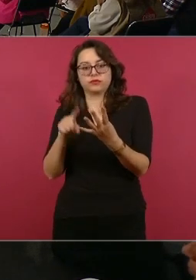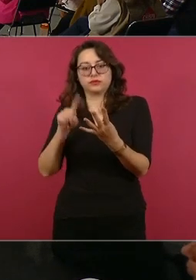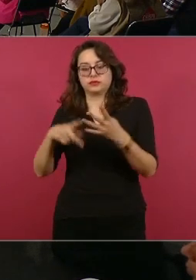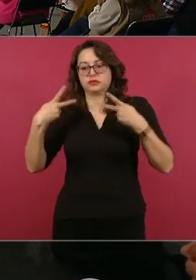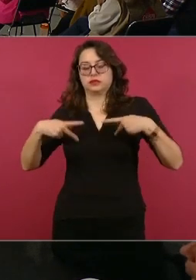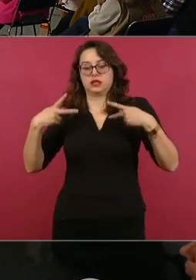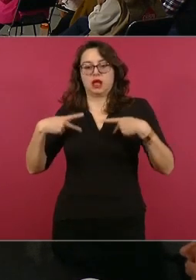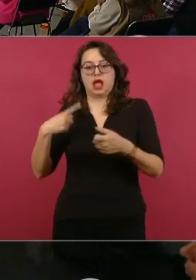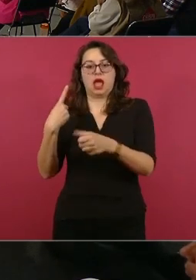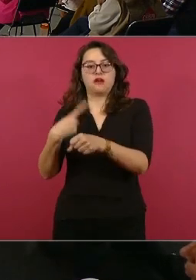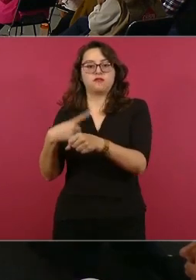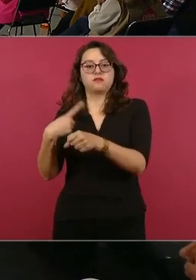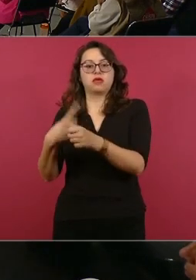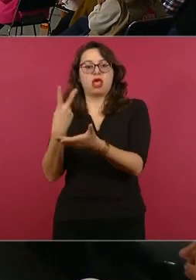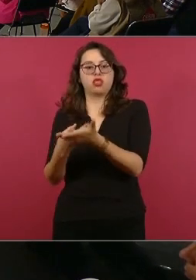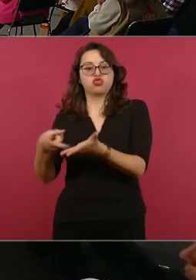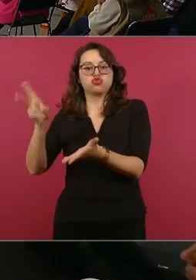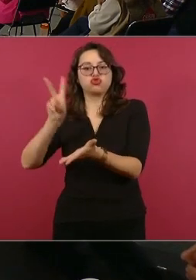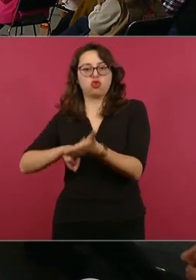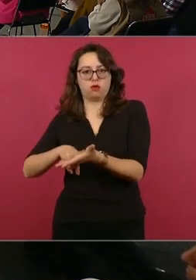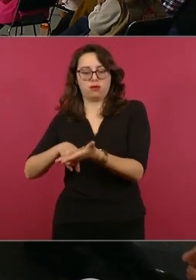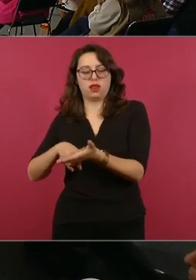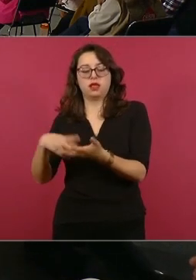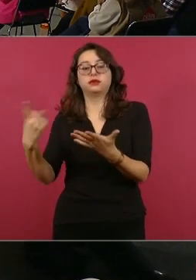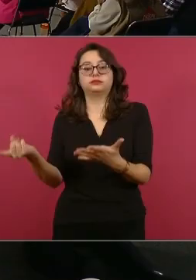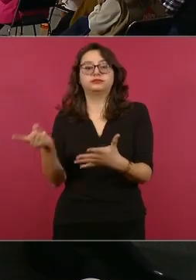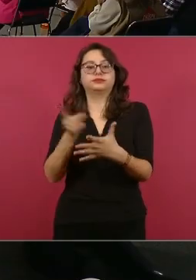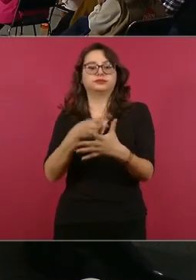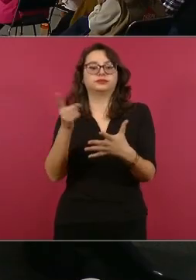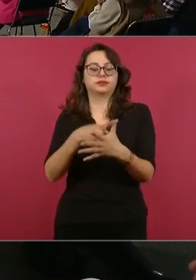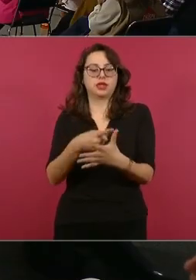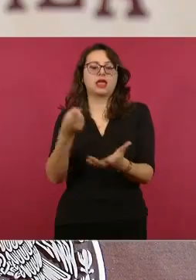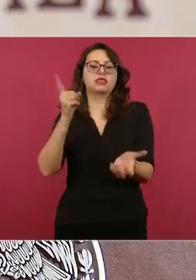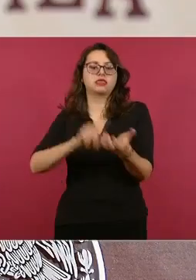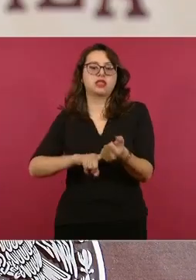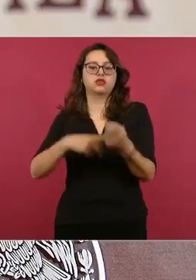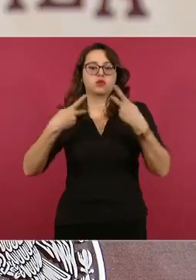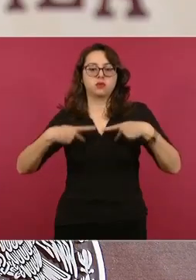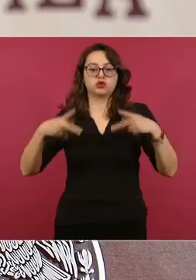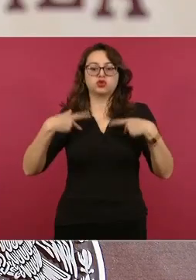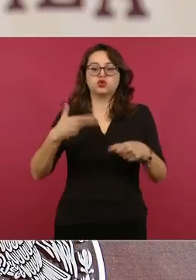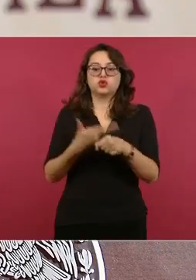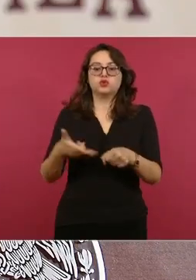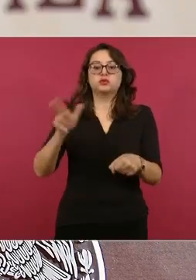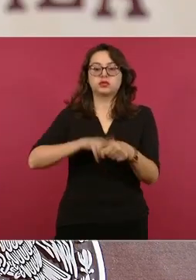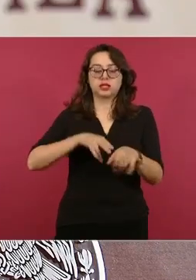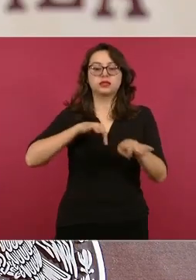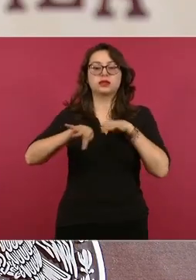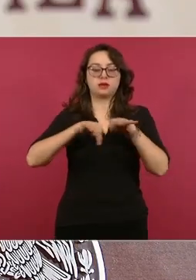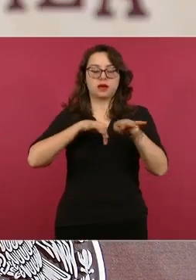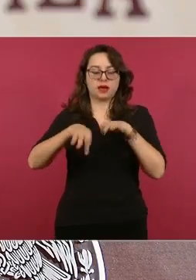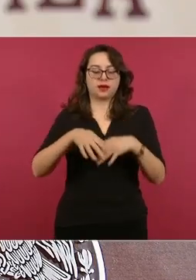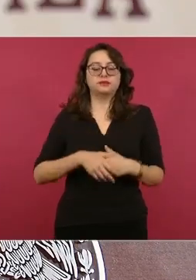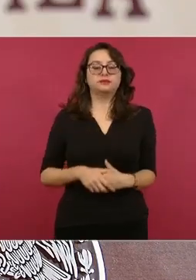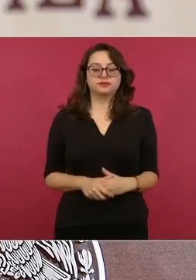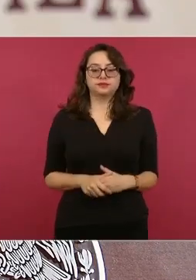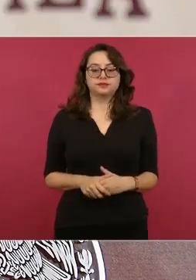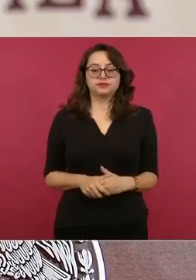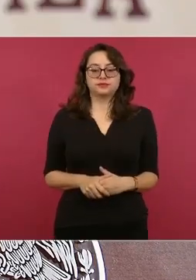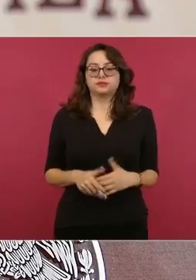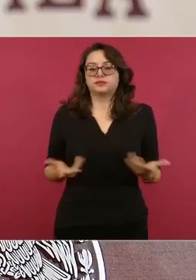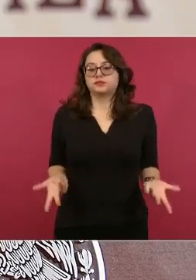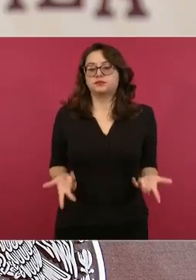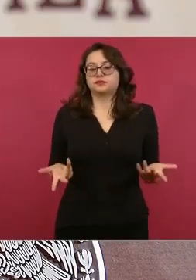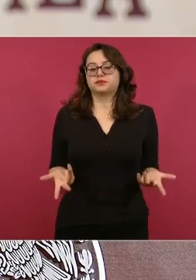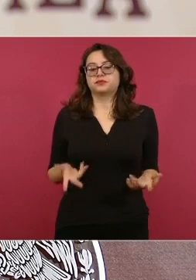ser a la par de la vacunación para la influenza. El estimado de la población